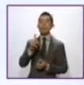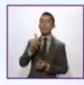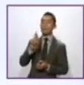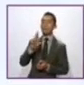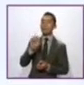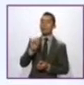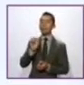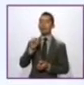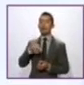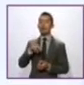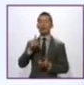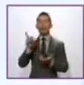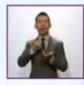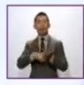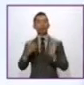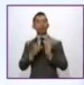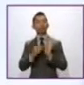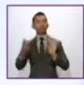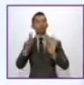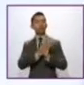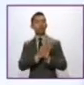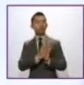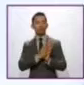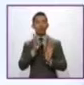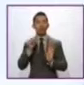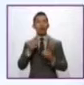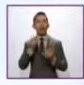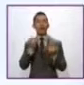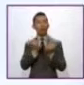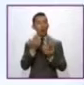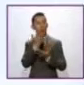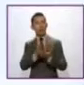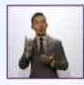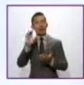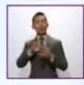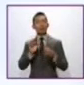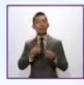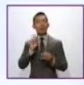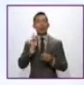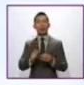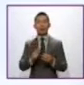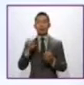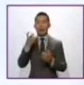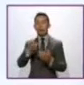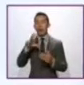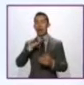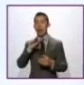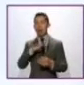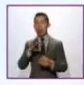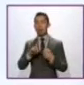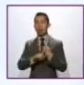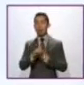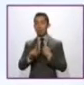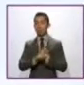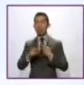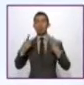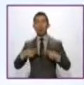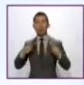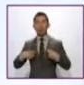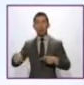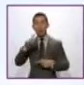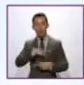de estos delitos. Aparte, también comentarles que con esta situación nuestros ciudadanos